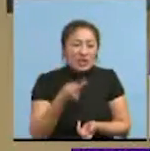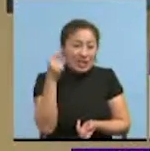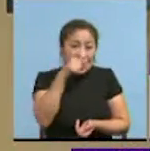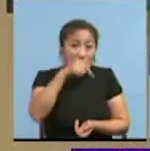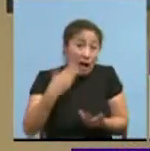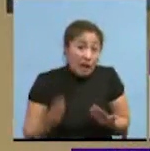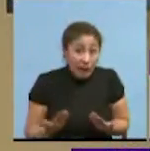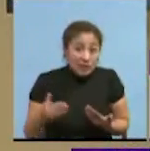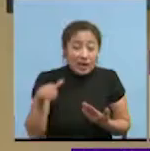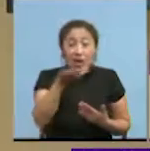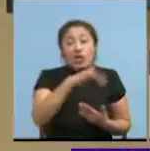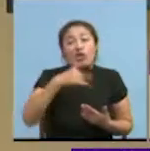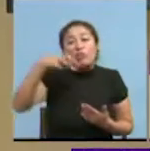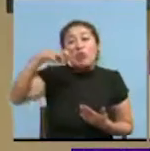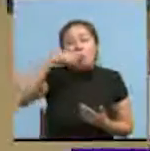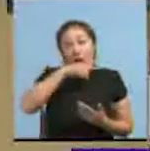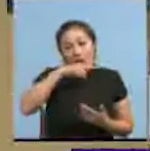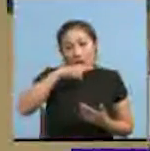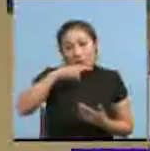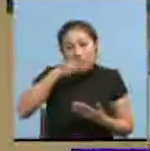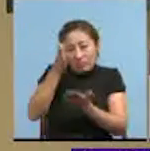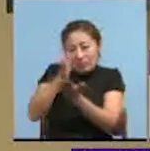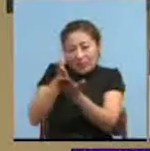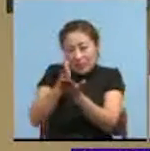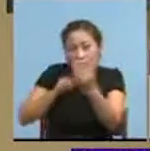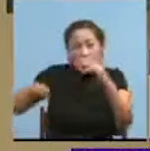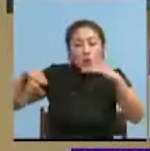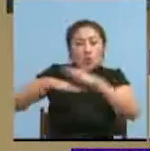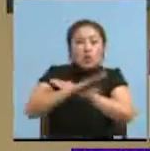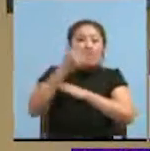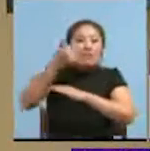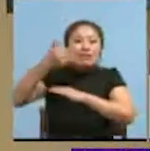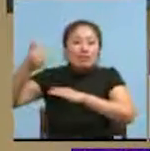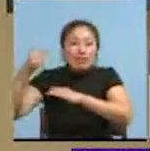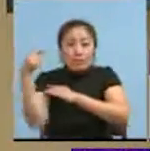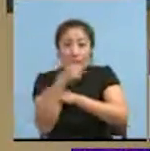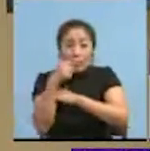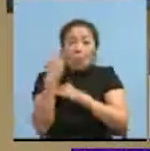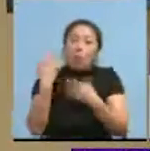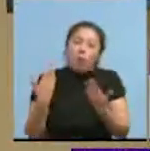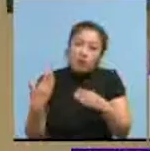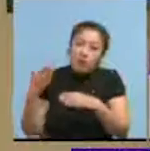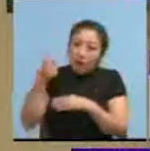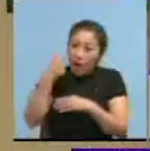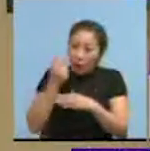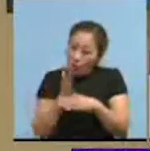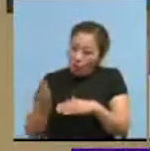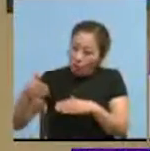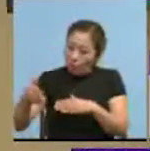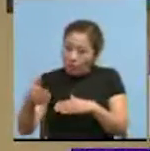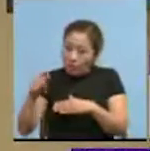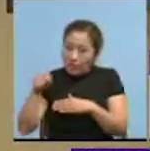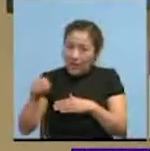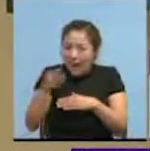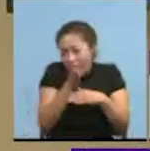la zona de Palpalá, es decir, por la ruta 66. Ahí pueden ingresar ustedes al costado, en estación de servicio